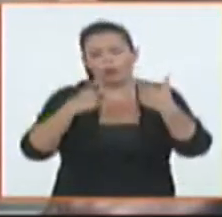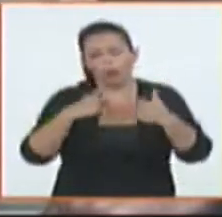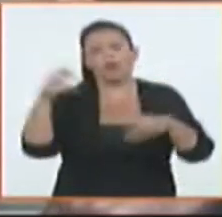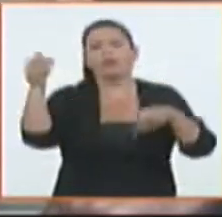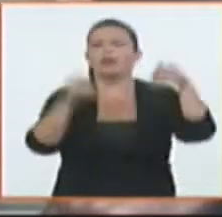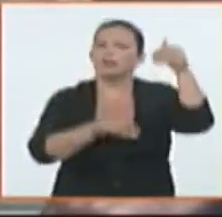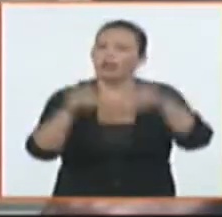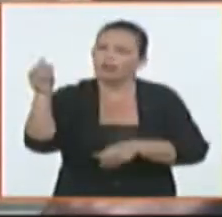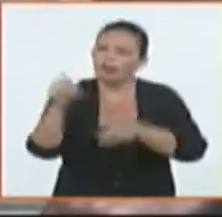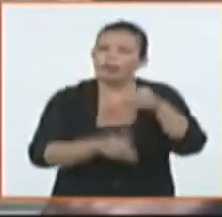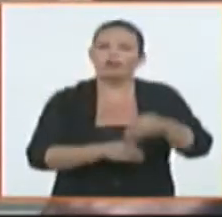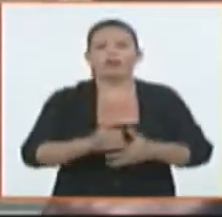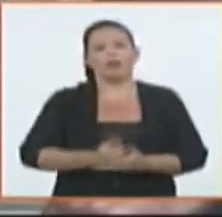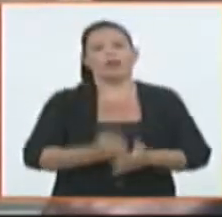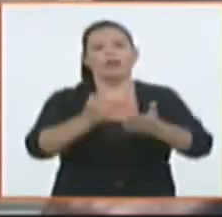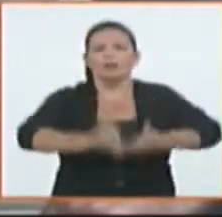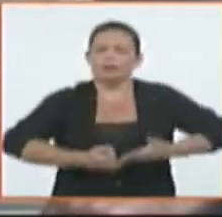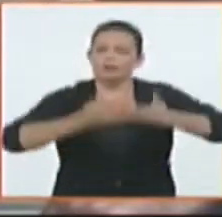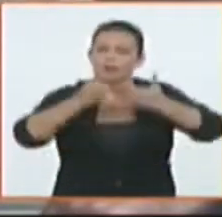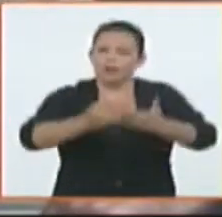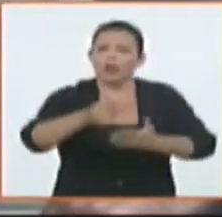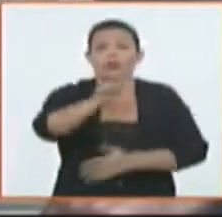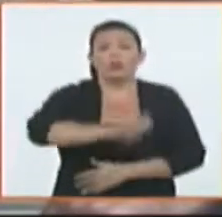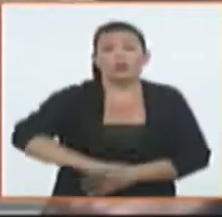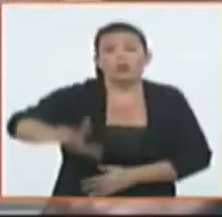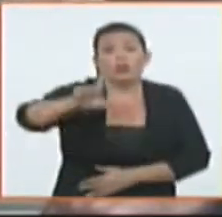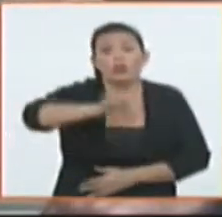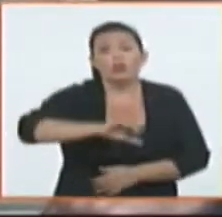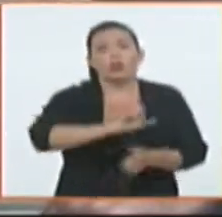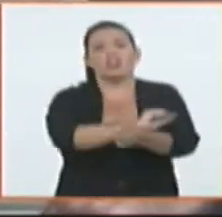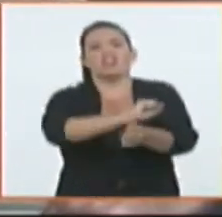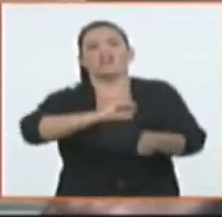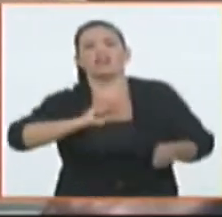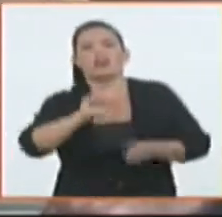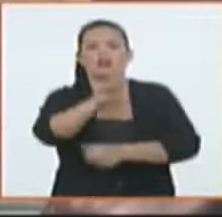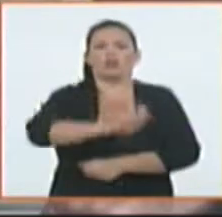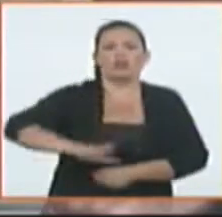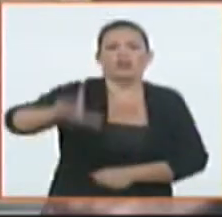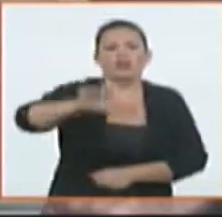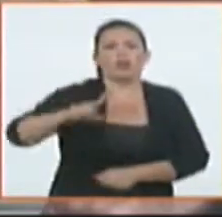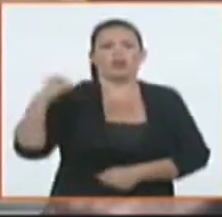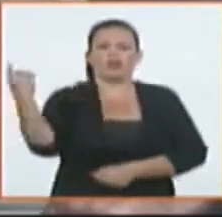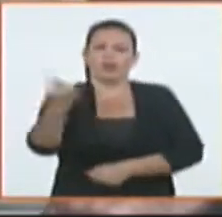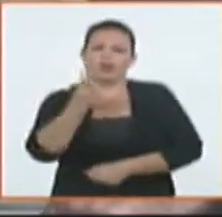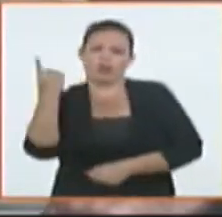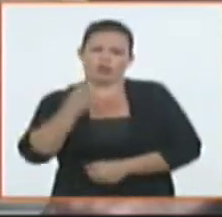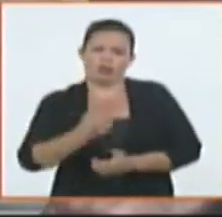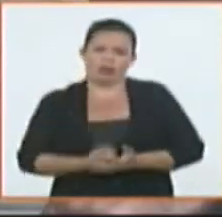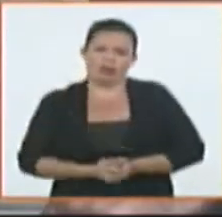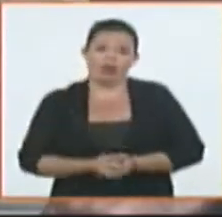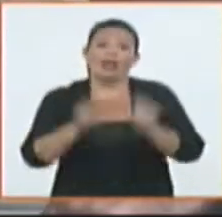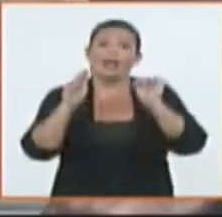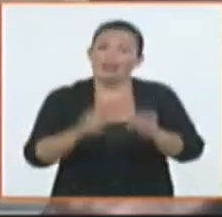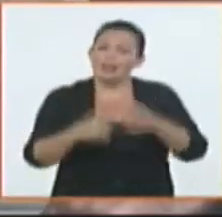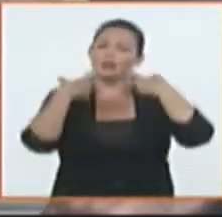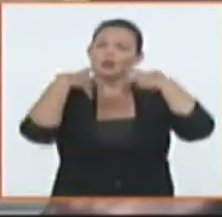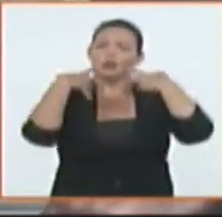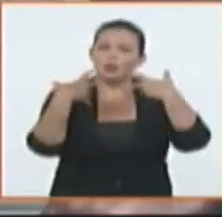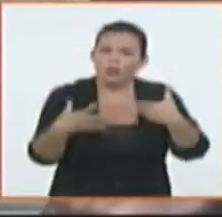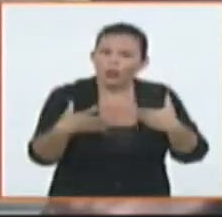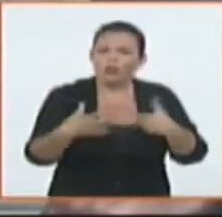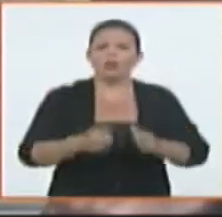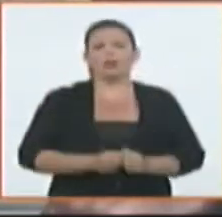constructiva, construye para el socialismo, la emancipación social y nacional. Por eso es importante defender ese concepto de poder